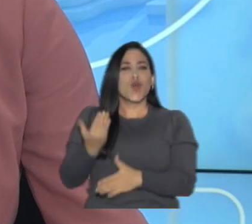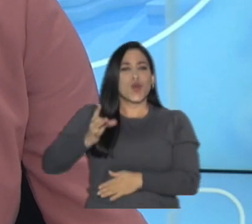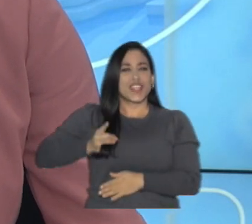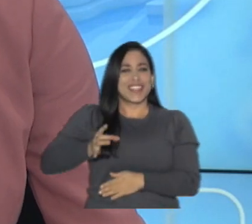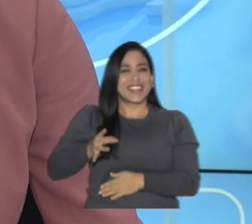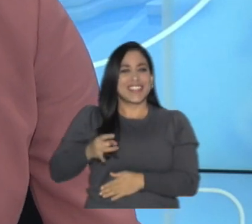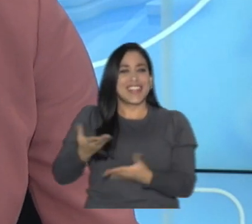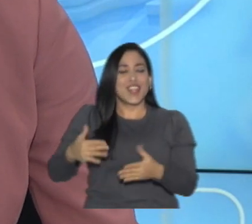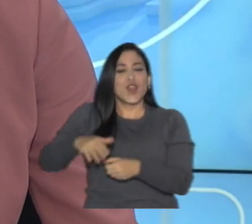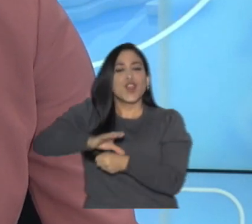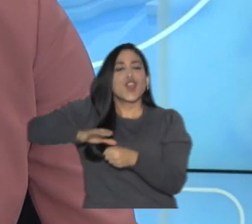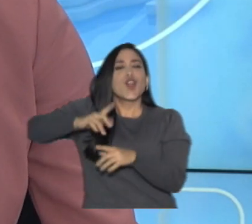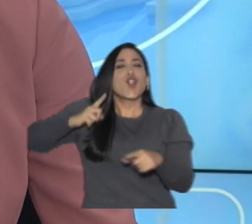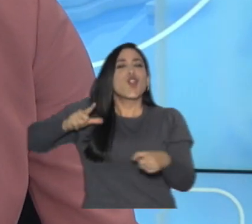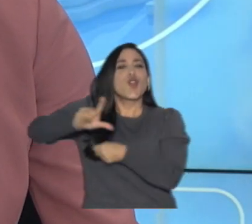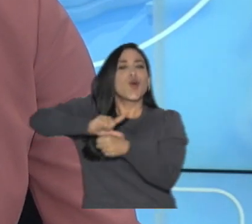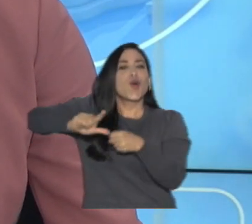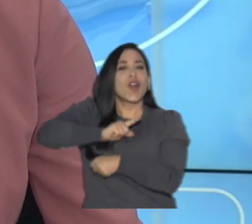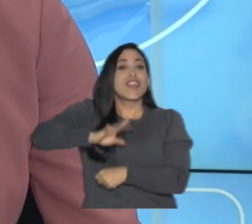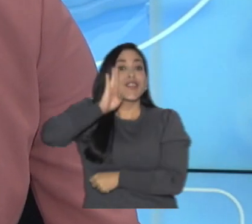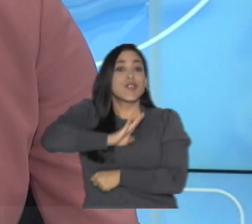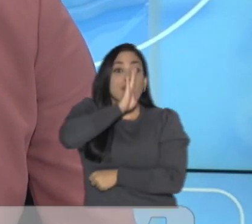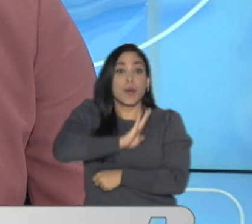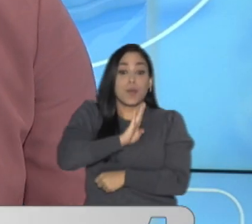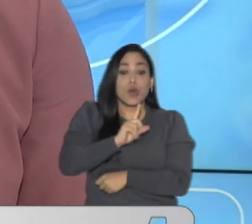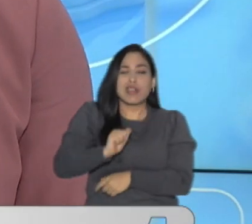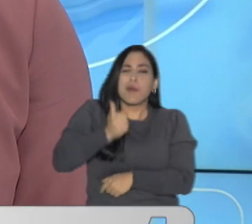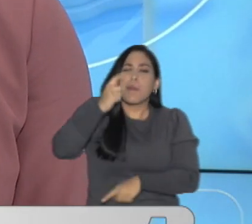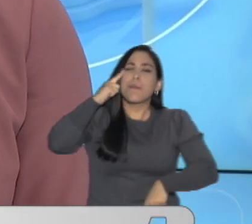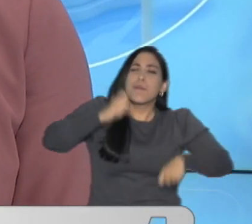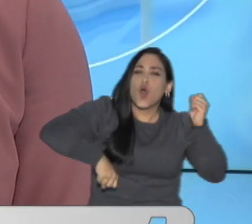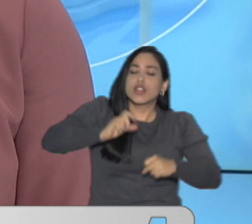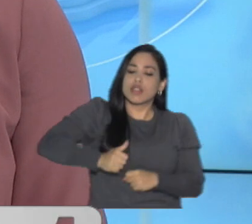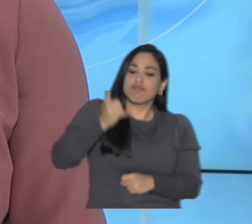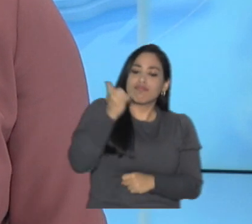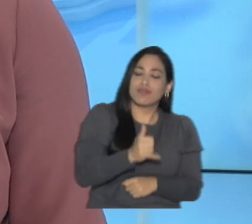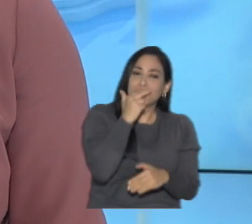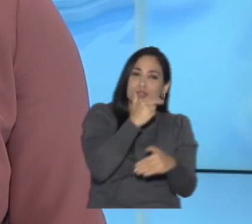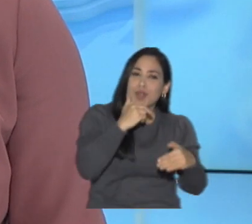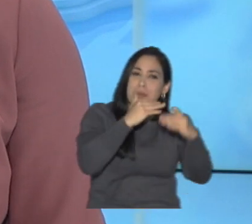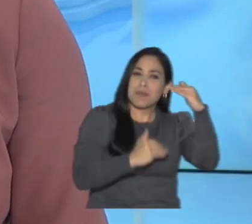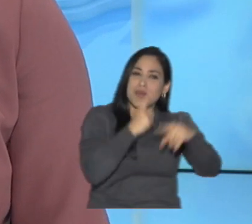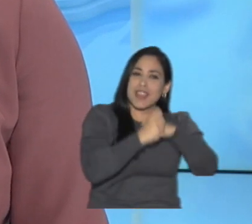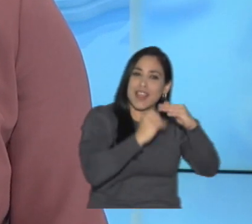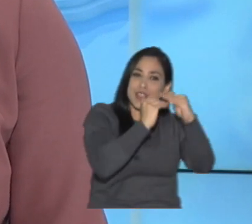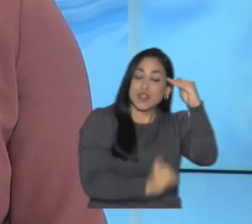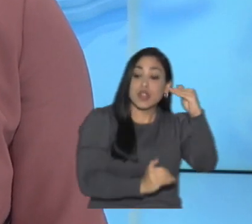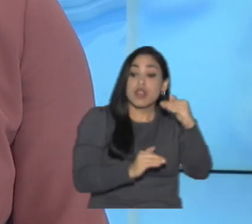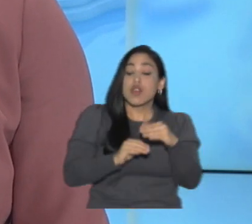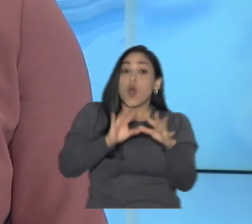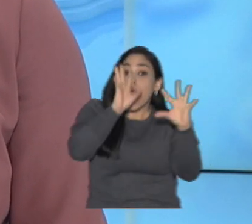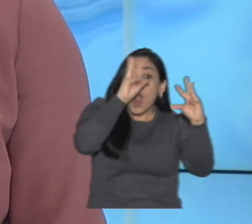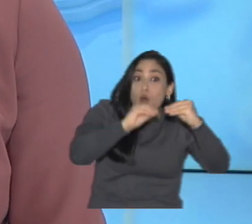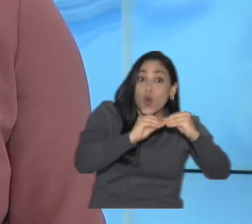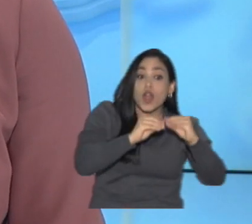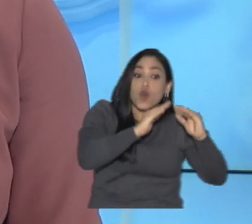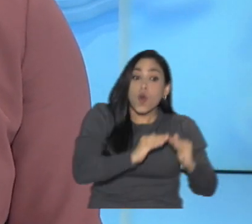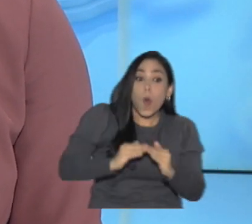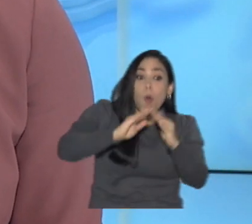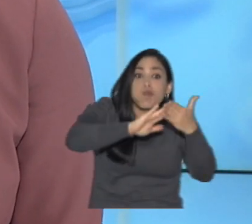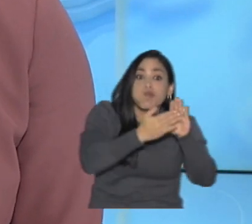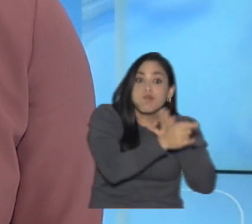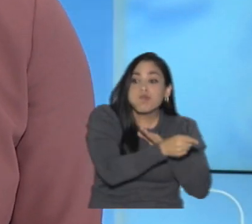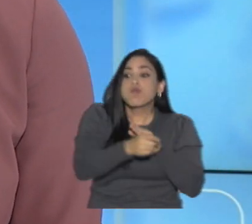por presunto abuso sexual a un menor, la Secretaría de Educación, la Policía y la comunidad firmaron un pacto para proteger